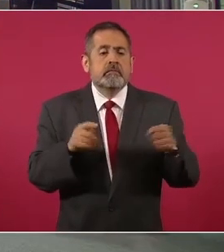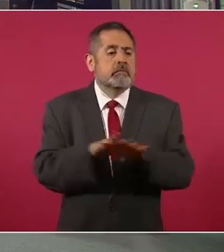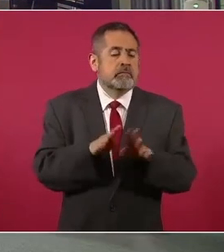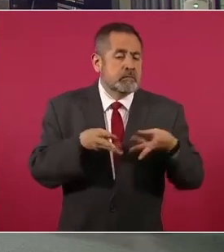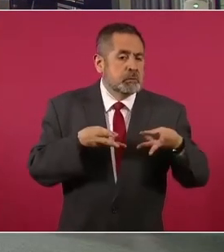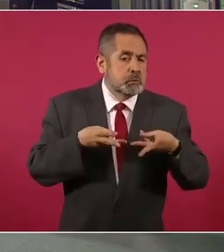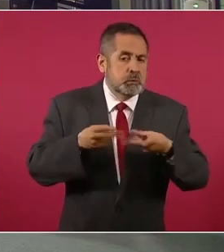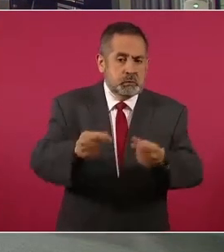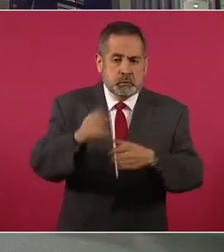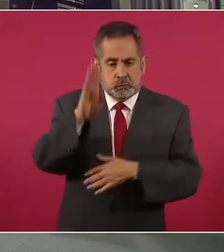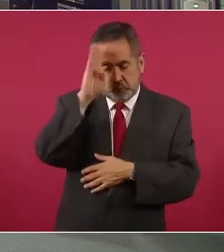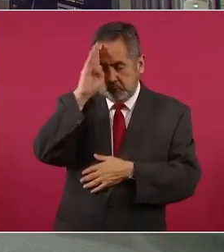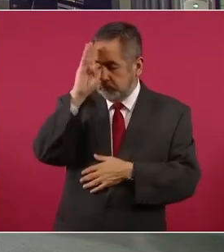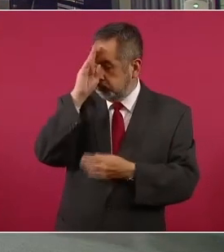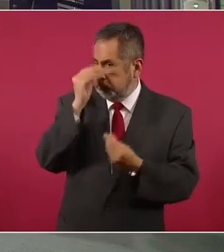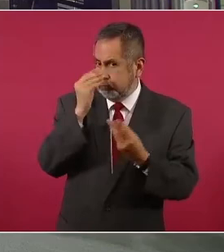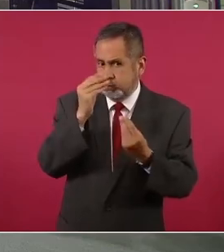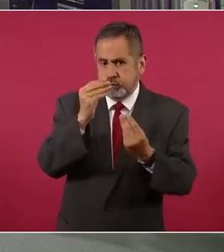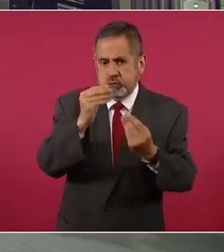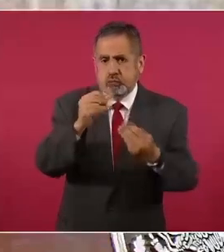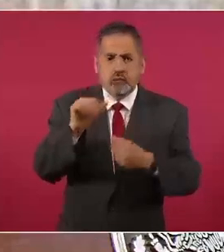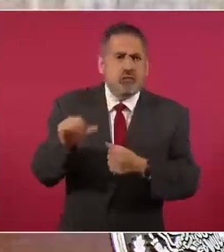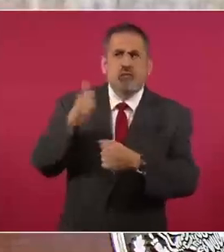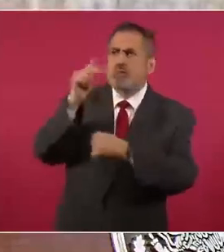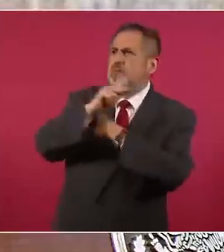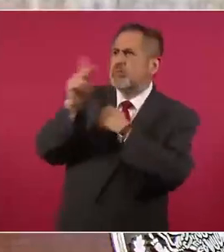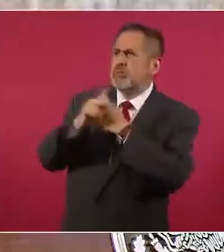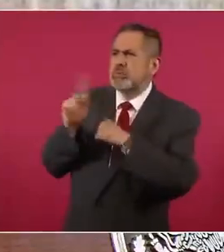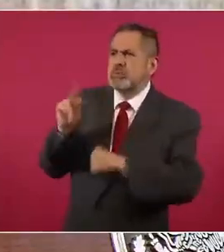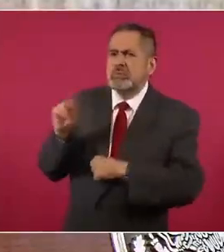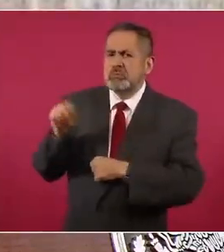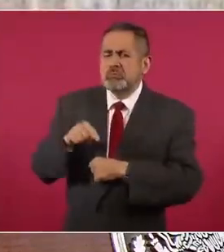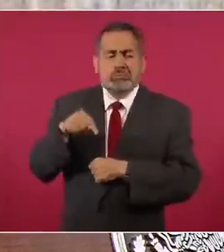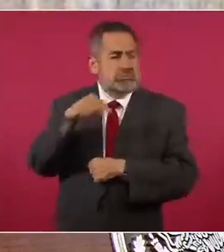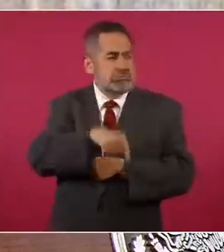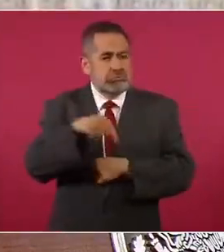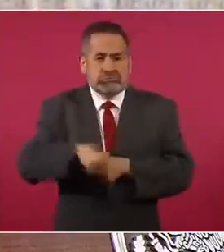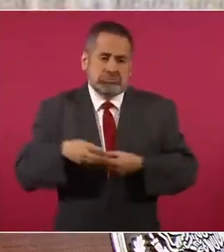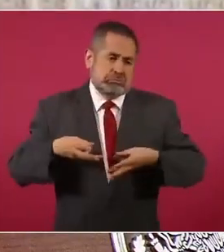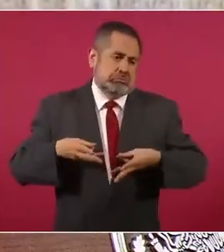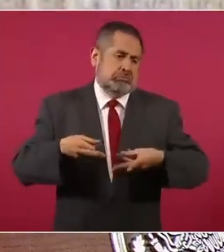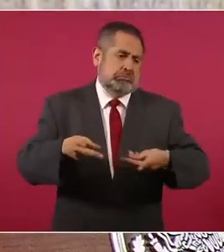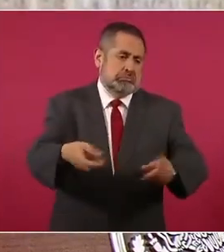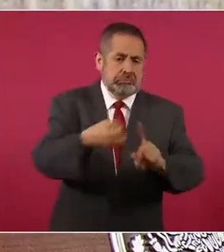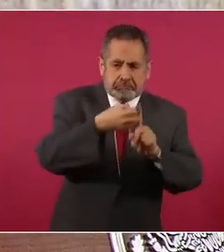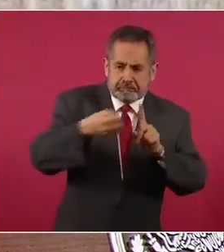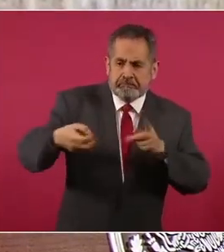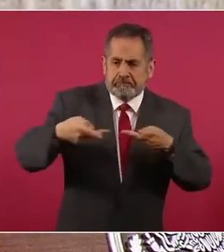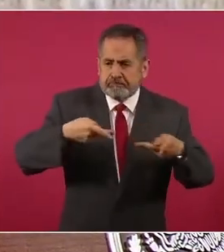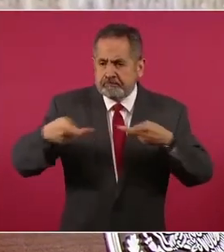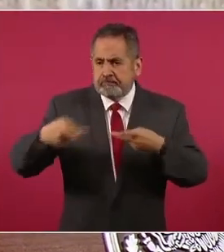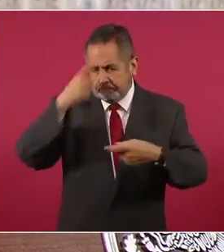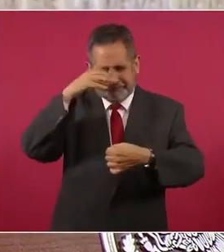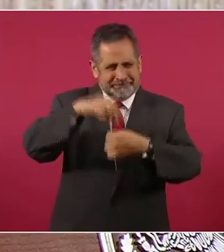más que en ningún otro país en la organización de las elecciones.